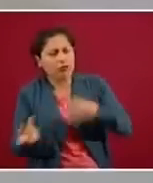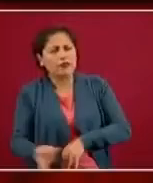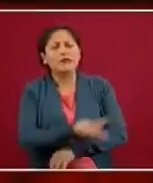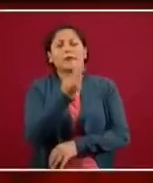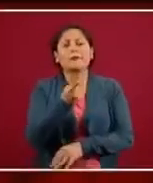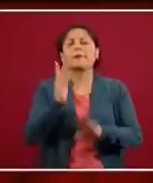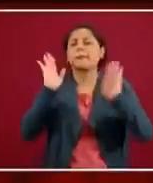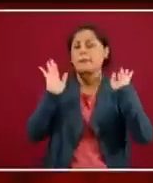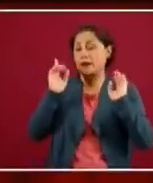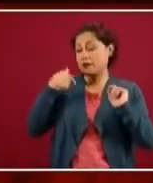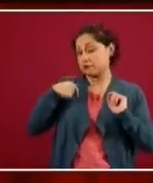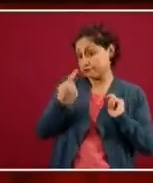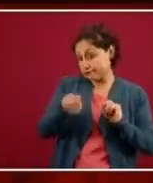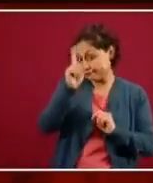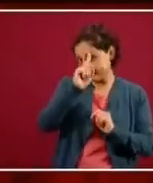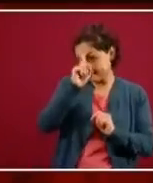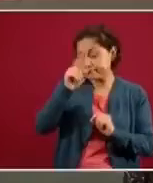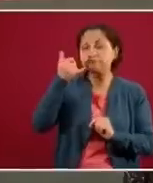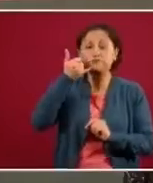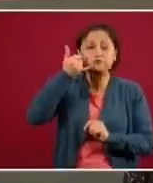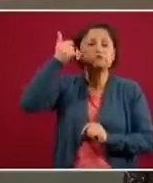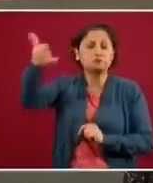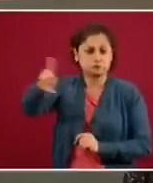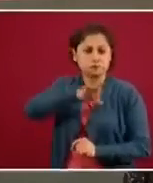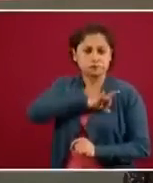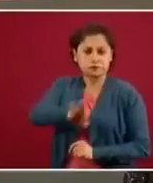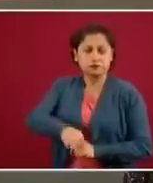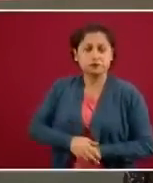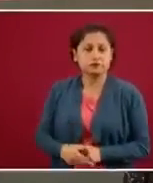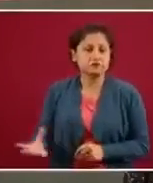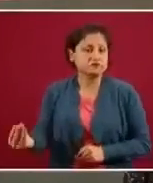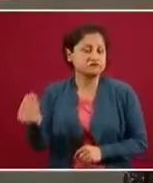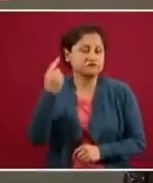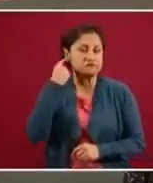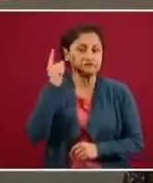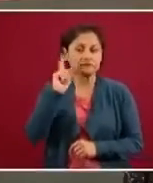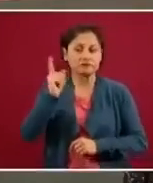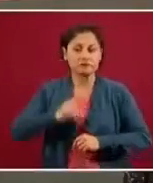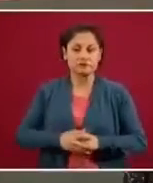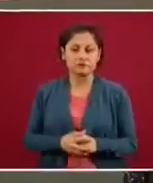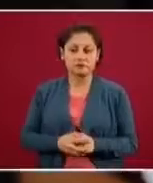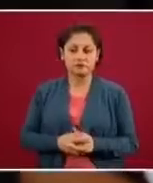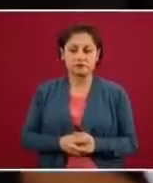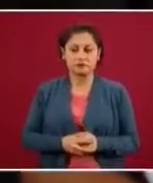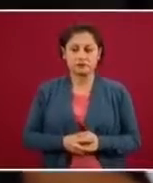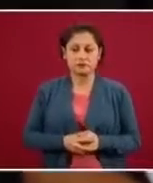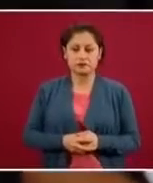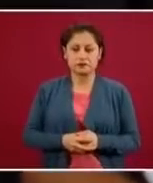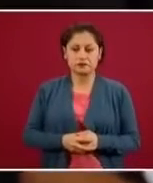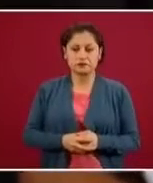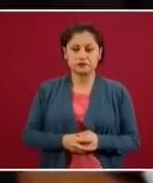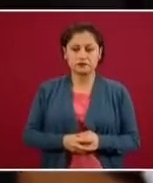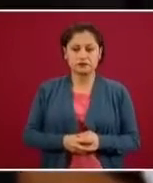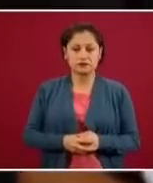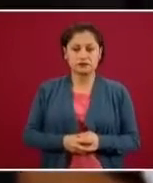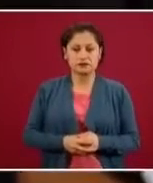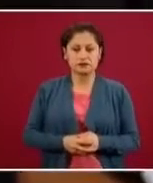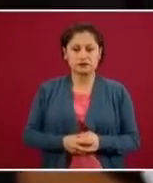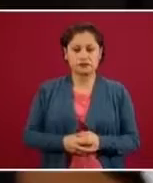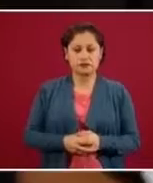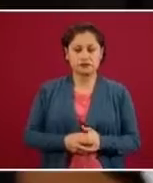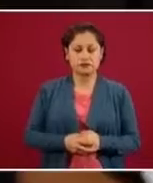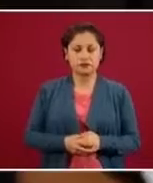este momento a atención médica. Pero ya en la cama, cuando ya está alguien con el coronavirus en su casa, que no tiene un ventilador,